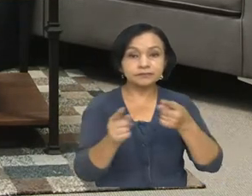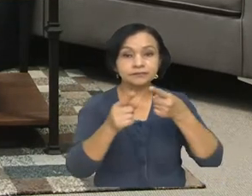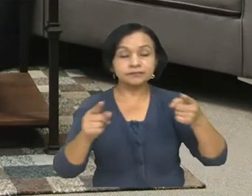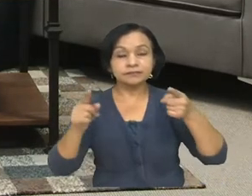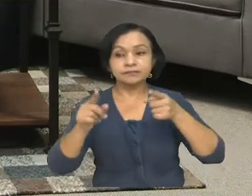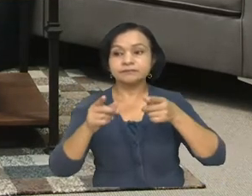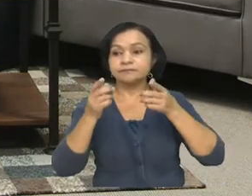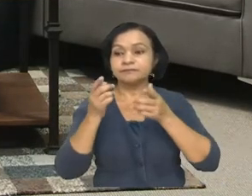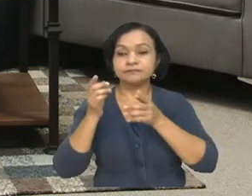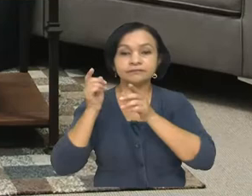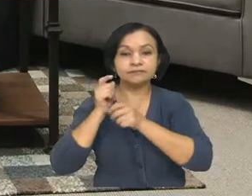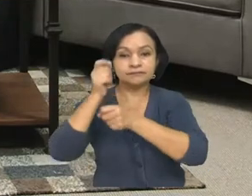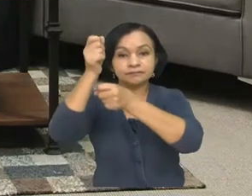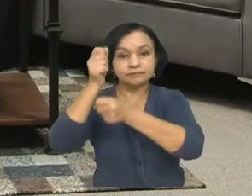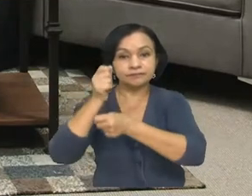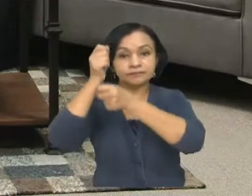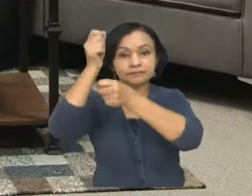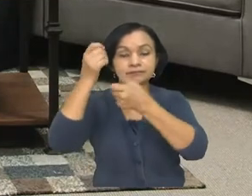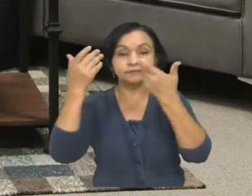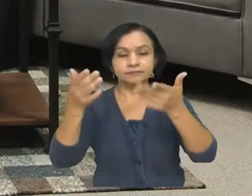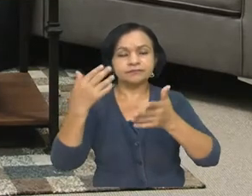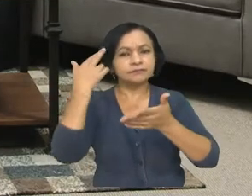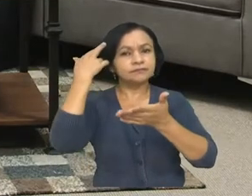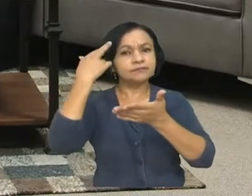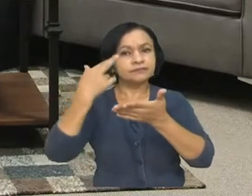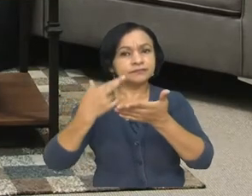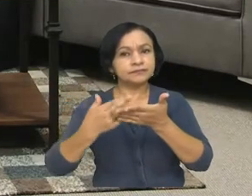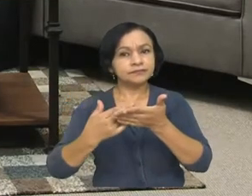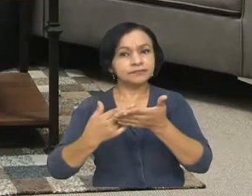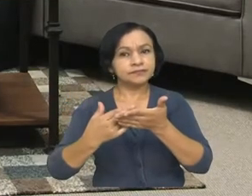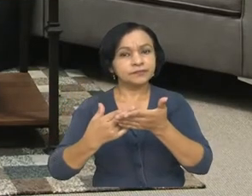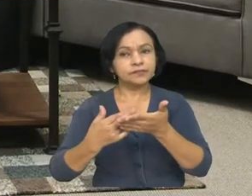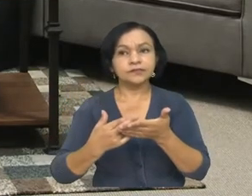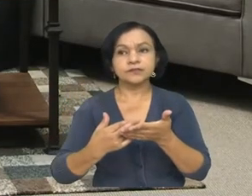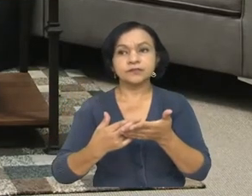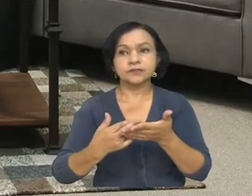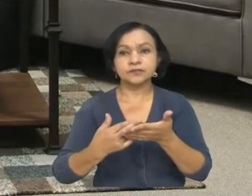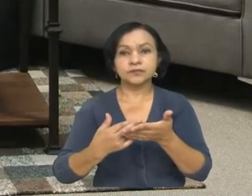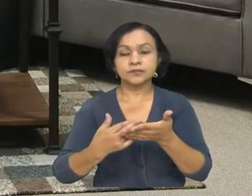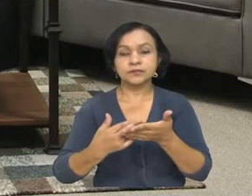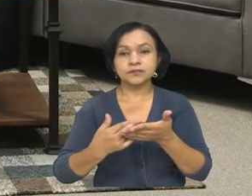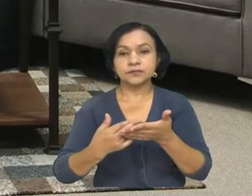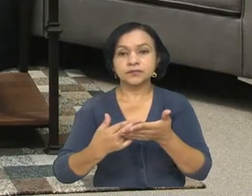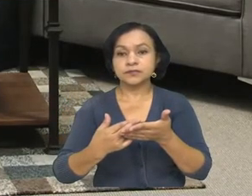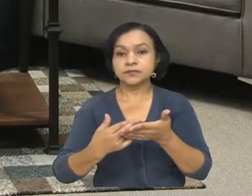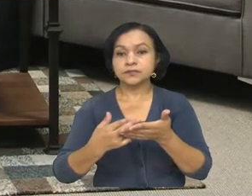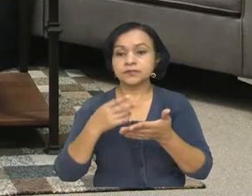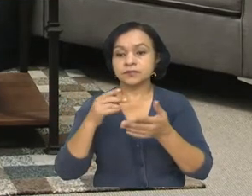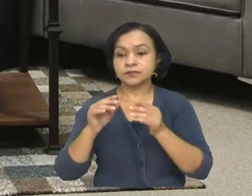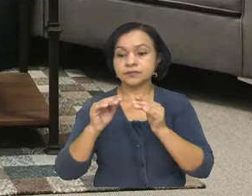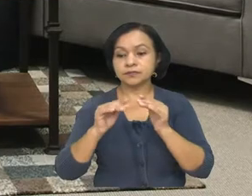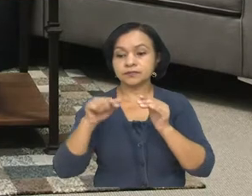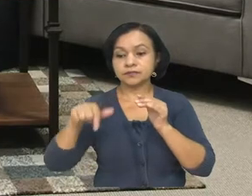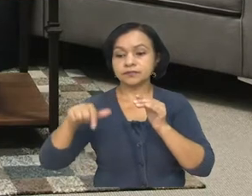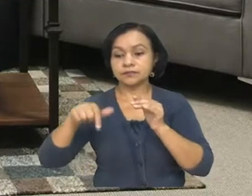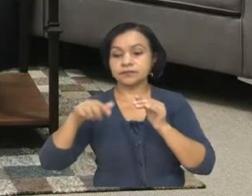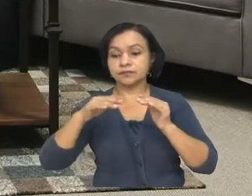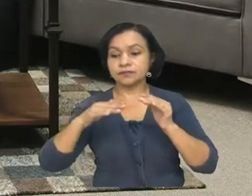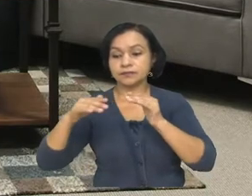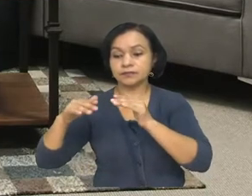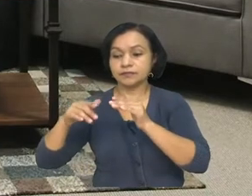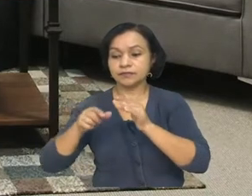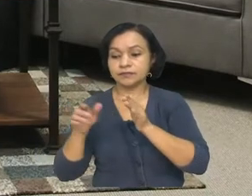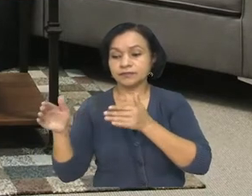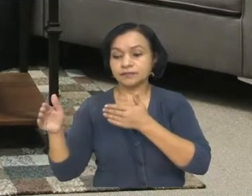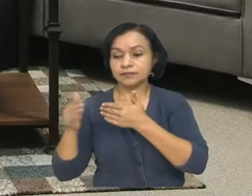compañeros. Y recuerdo muy de cerca también que nosotros estamos al lado del Palacio de los Calones de Ambas cuando se dio